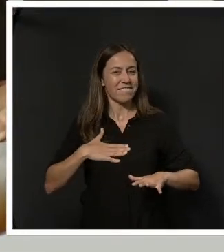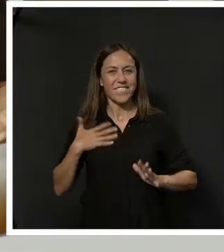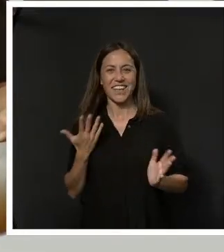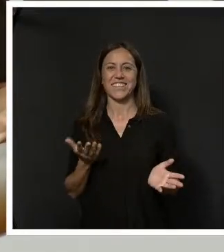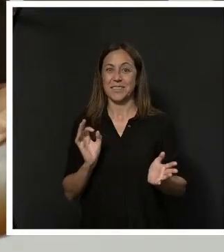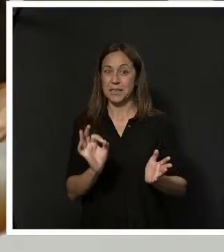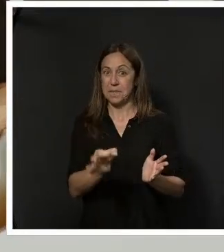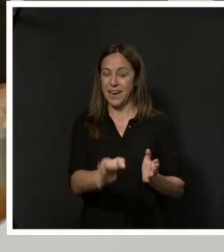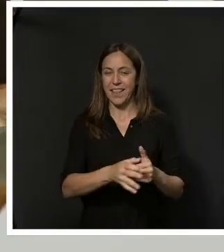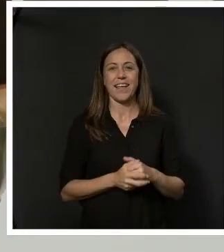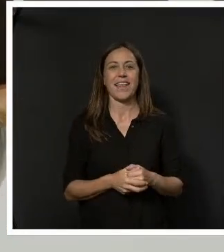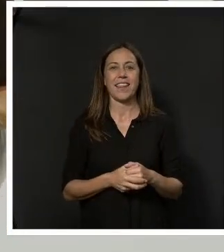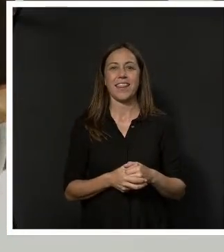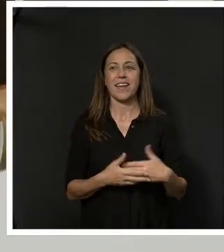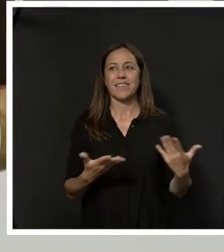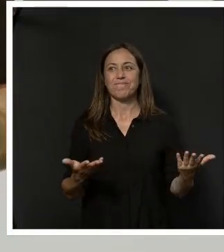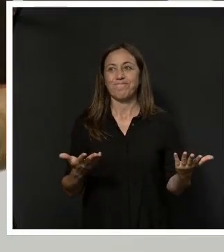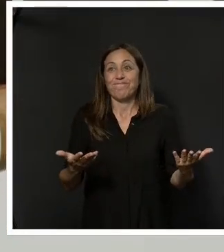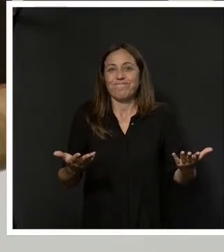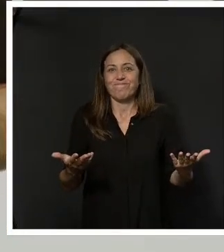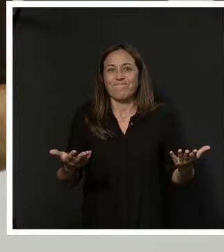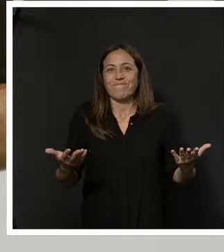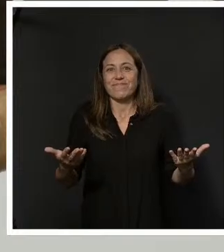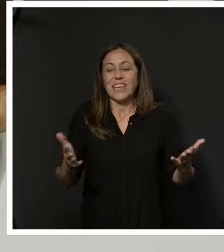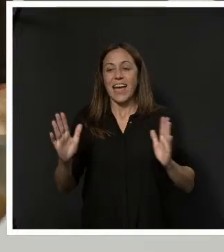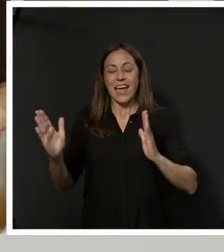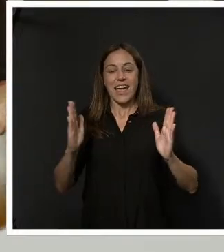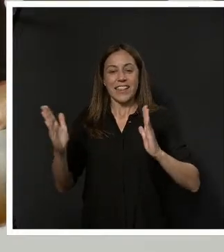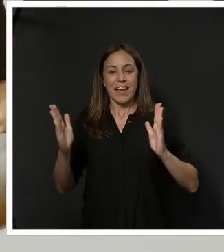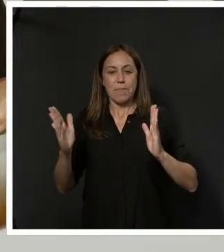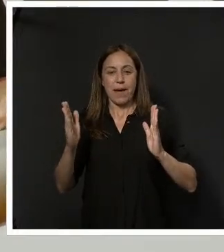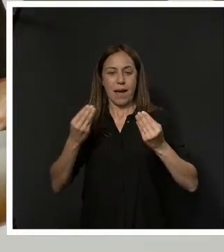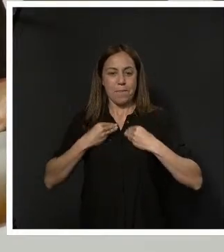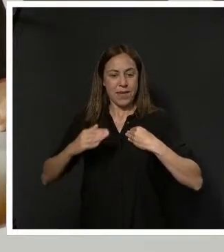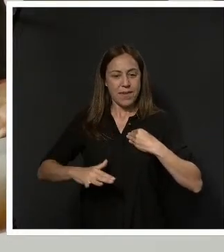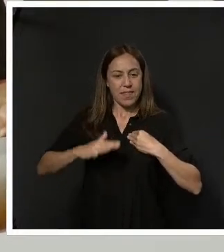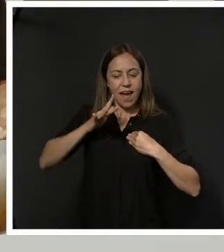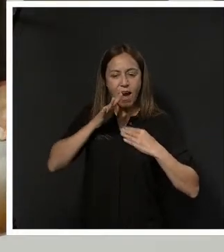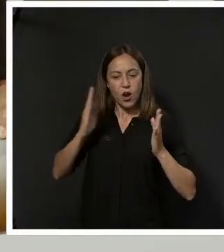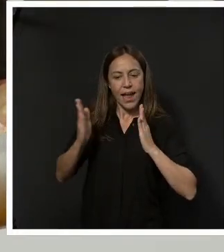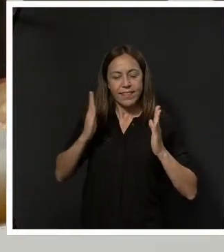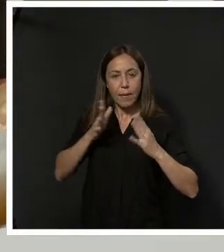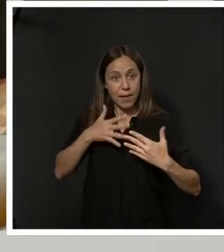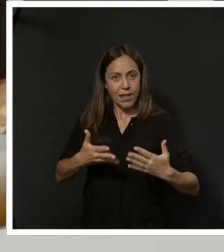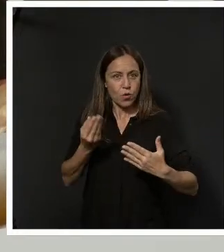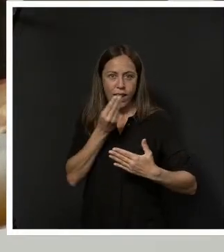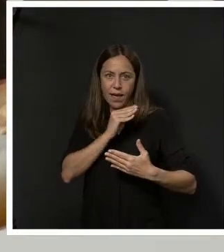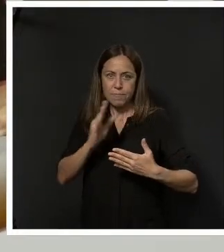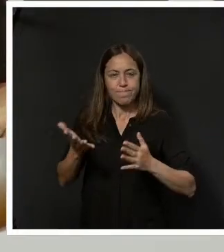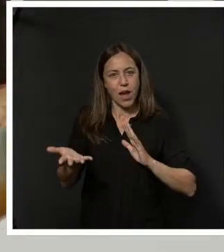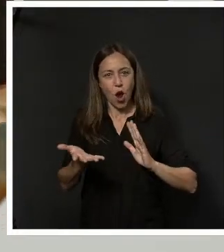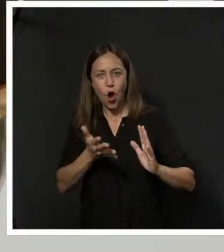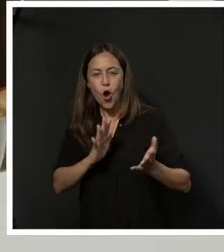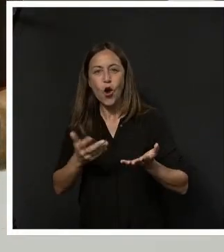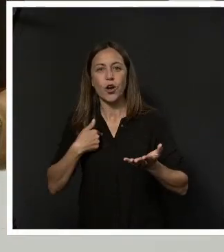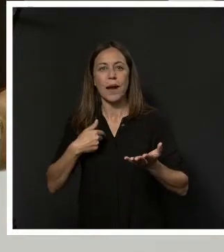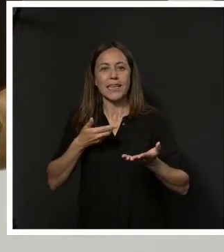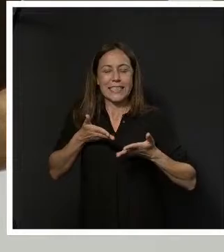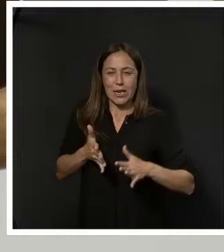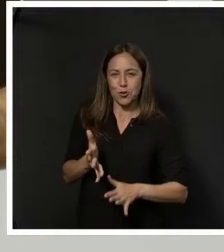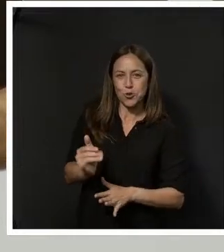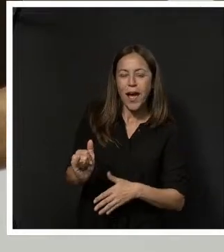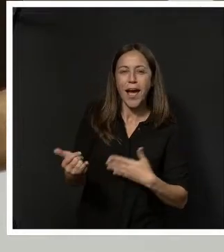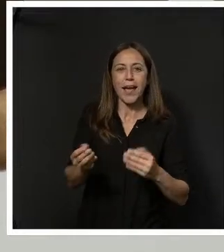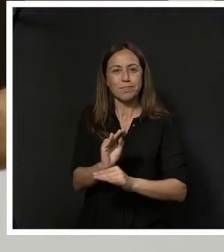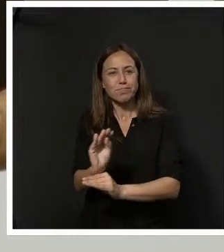y esto claro viviendo uno de los millones etapas de bella vida que estar caminando cerca y criando pequeños y